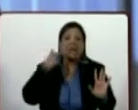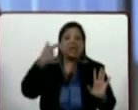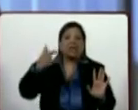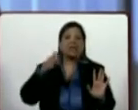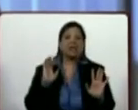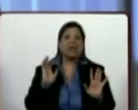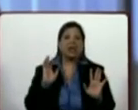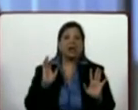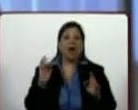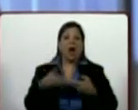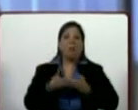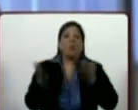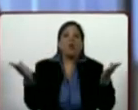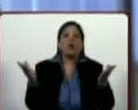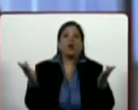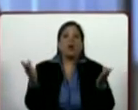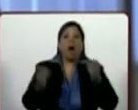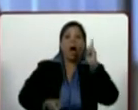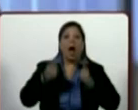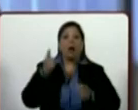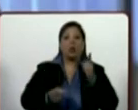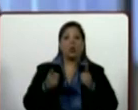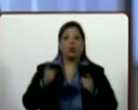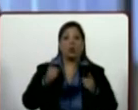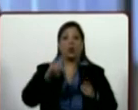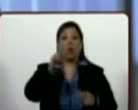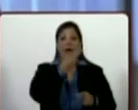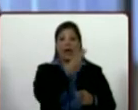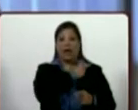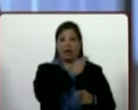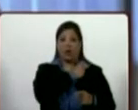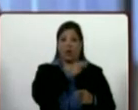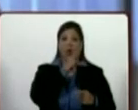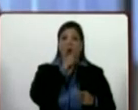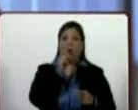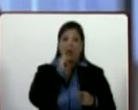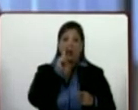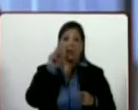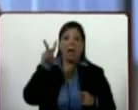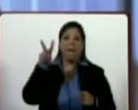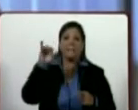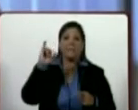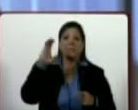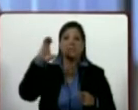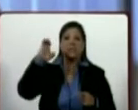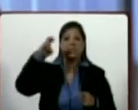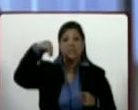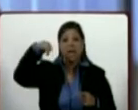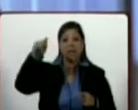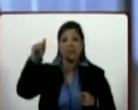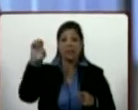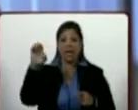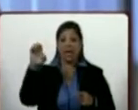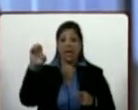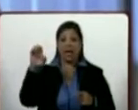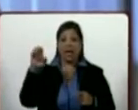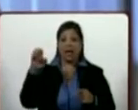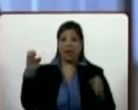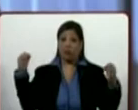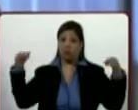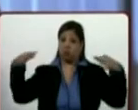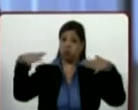público ya algunos de los rectores incluyendo el rector vicente díaz recordaba que no es por el hecho de que sea público no quiere decir que sea